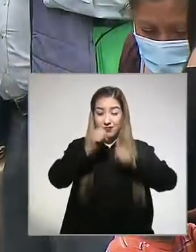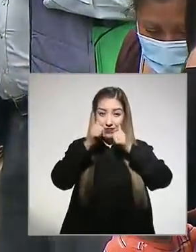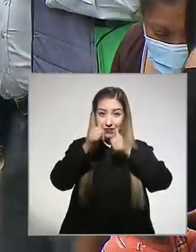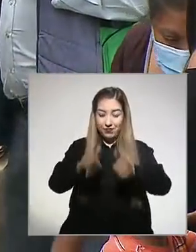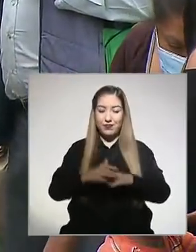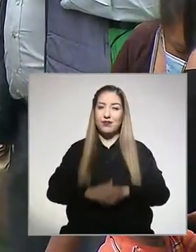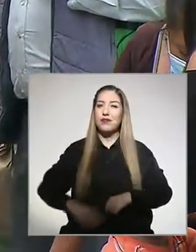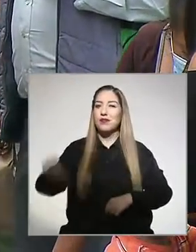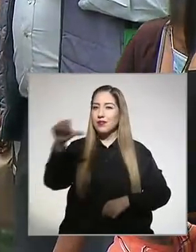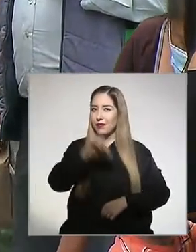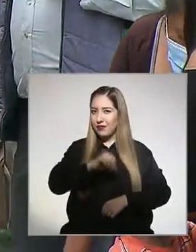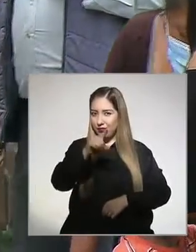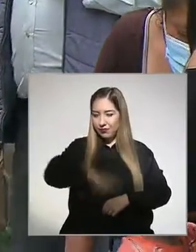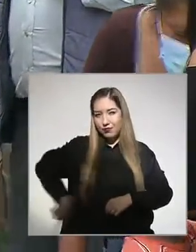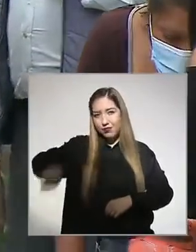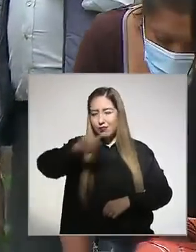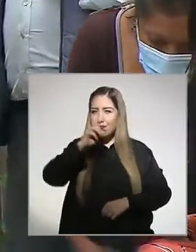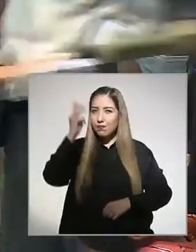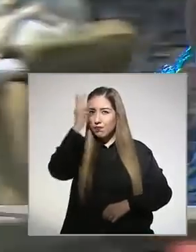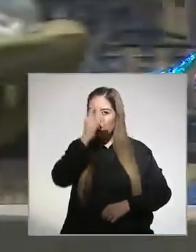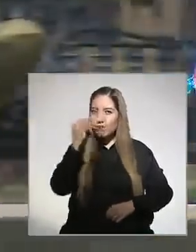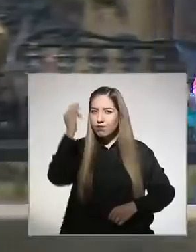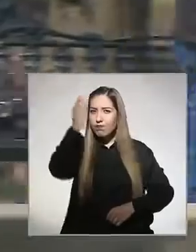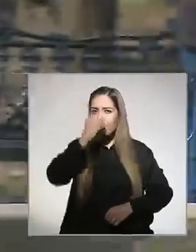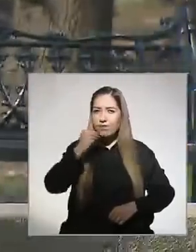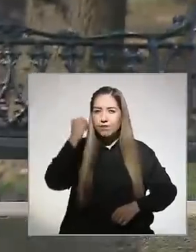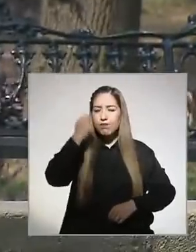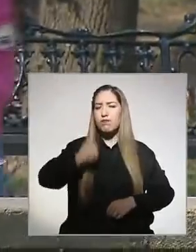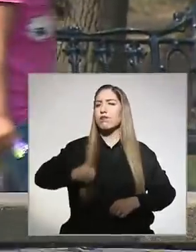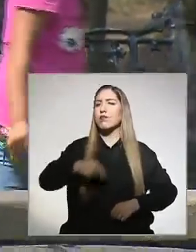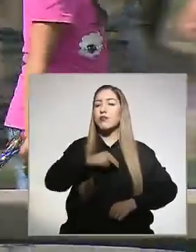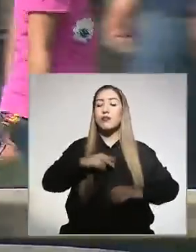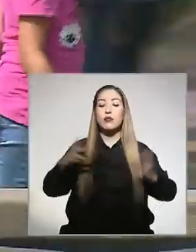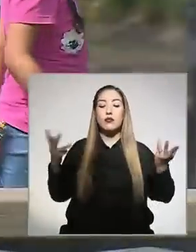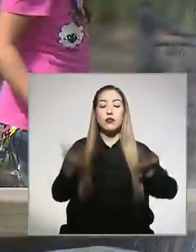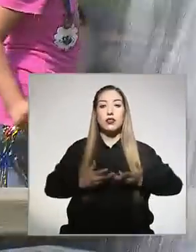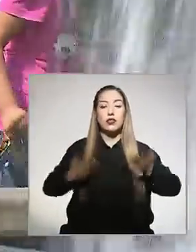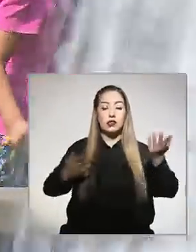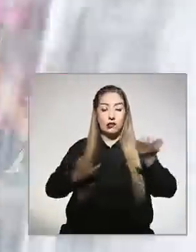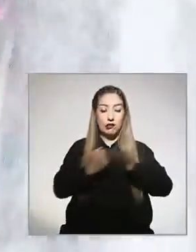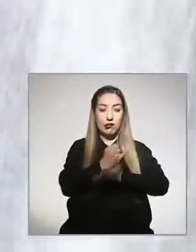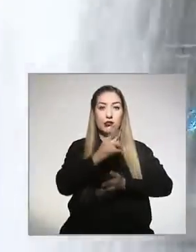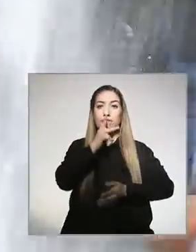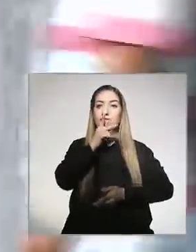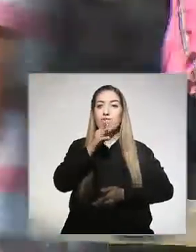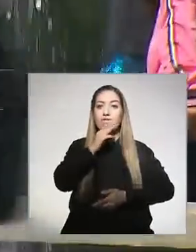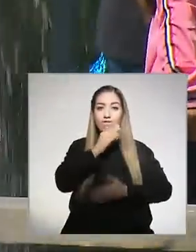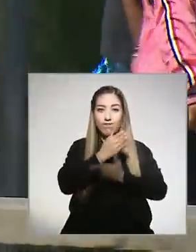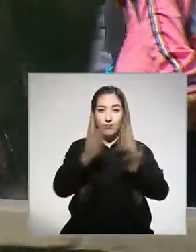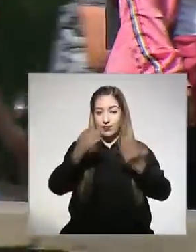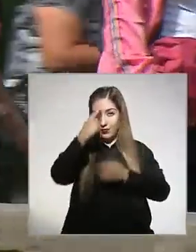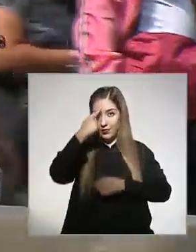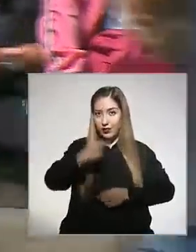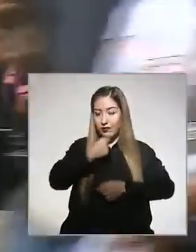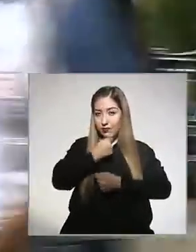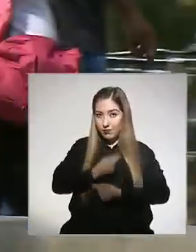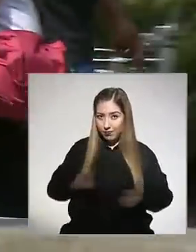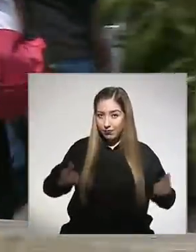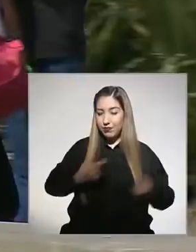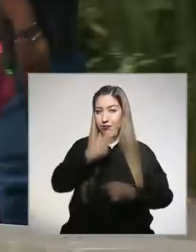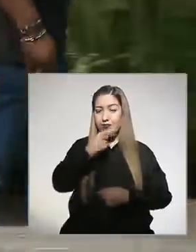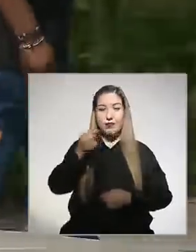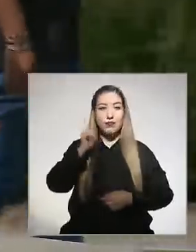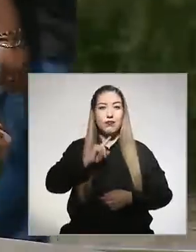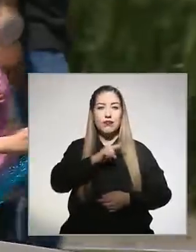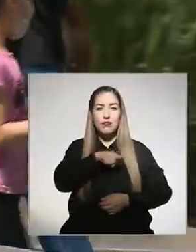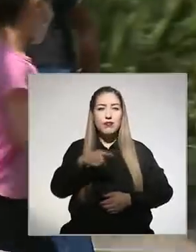la reflexión debe enfocarse en qué estamos dispuestos a hacer como padres para que nuestras chicas y chicos convivan